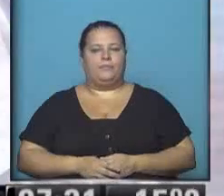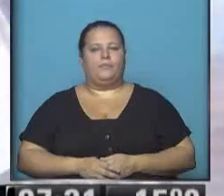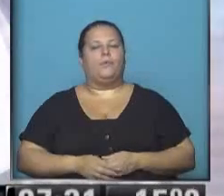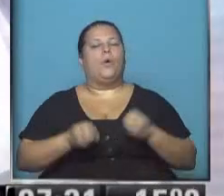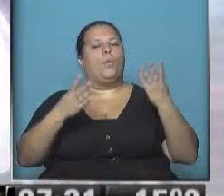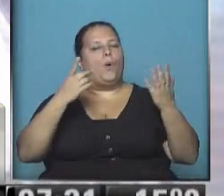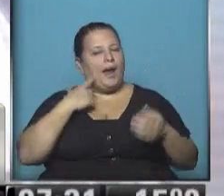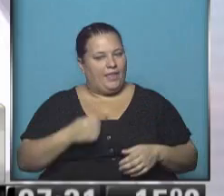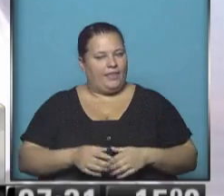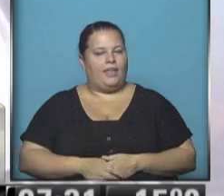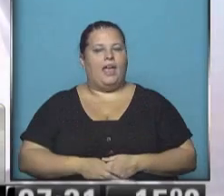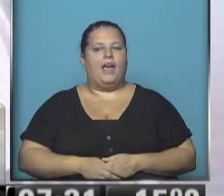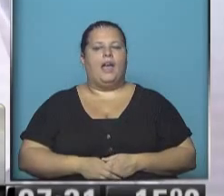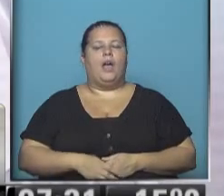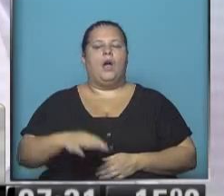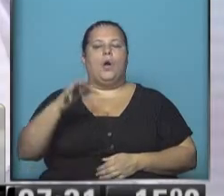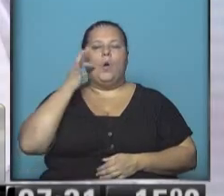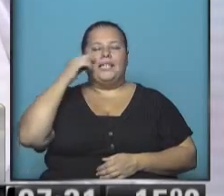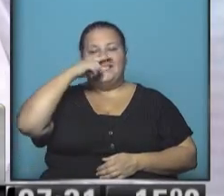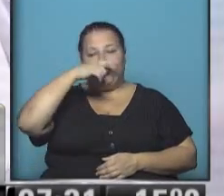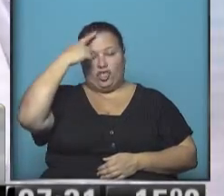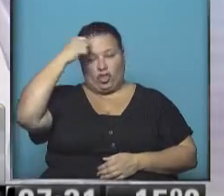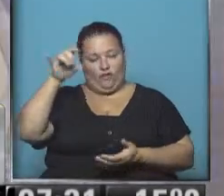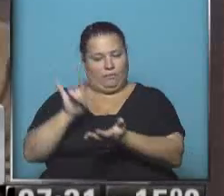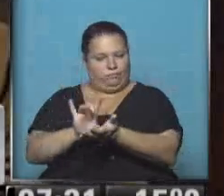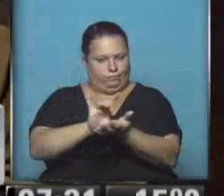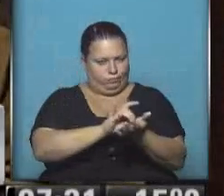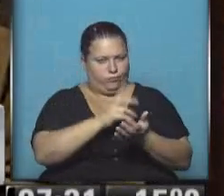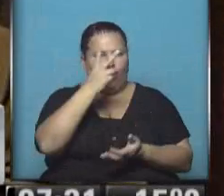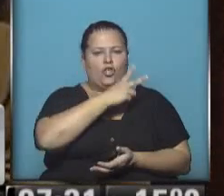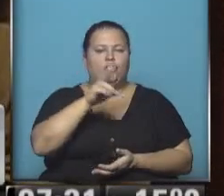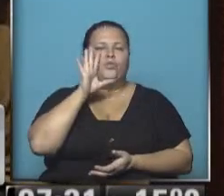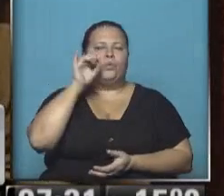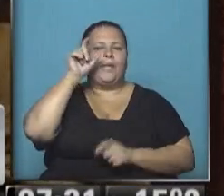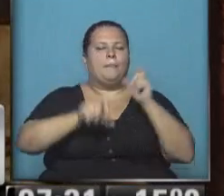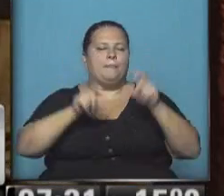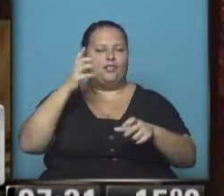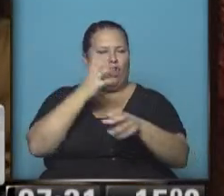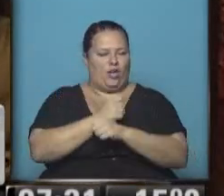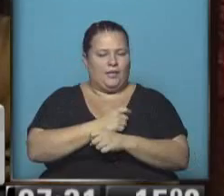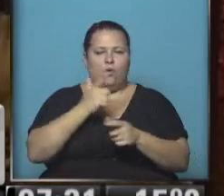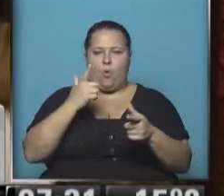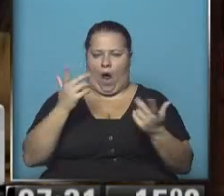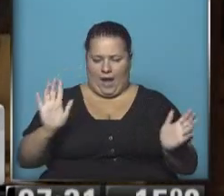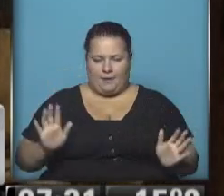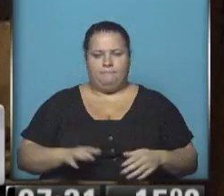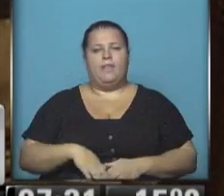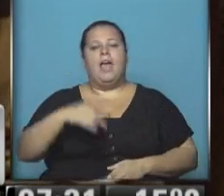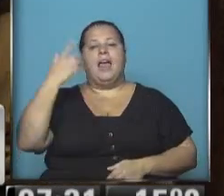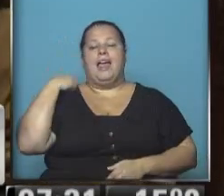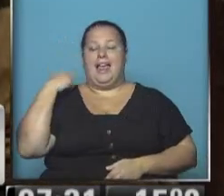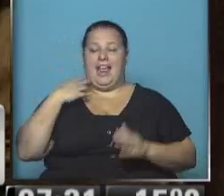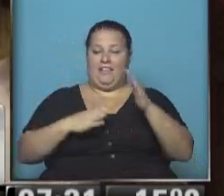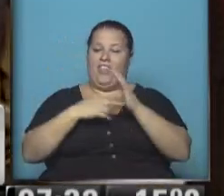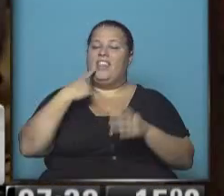pues de 'alejandro' 47 chóferes despedidos 250 mil usuarios sin servicios la patronal